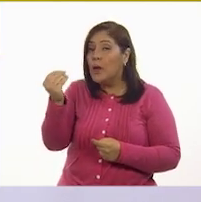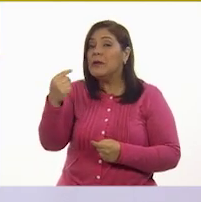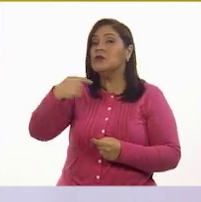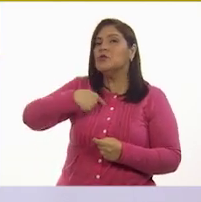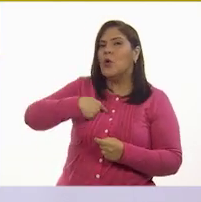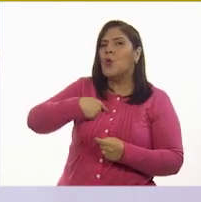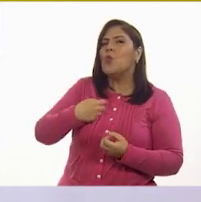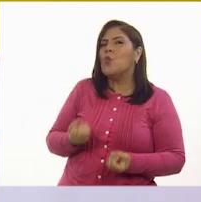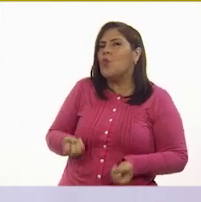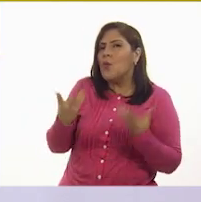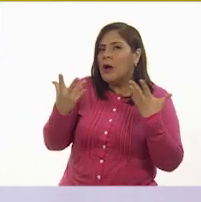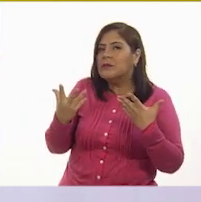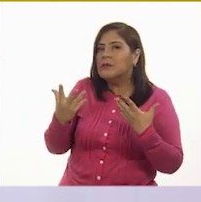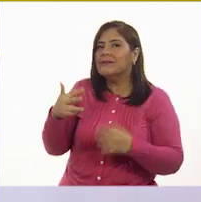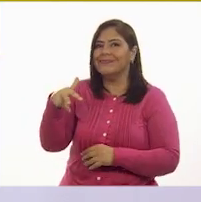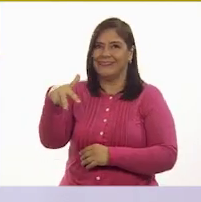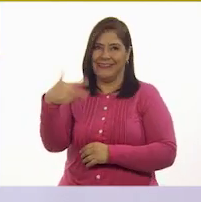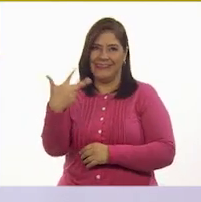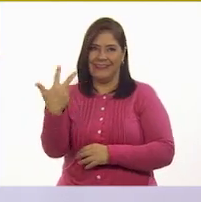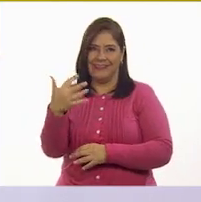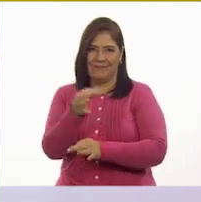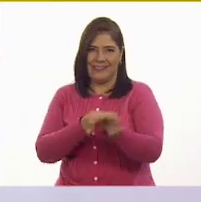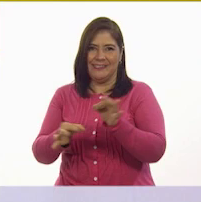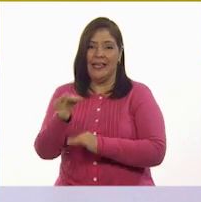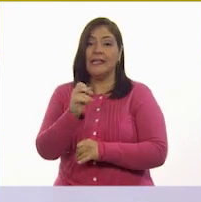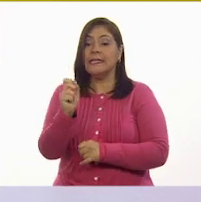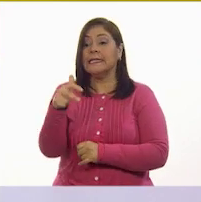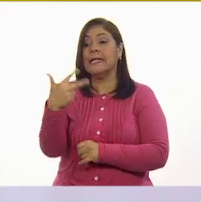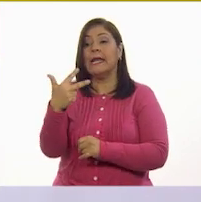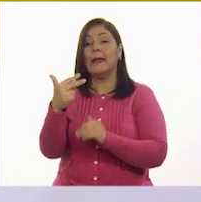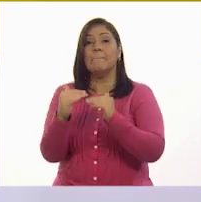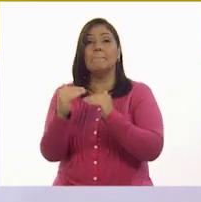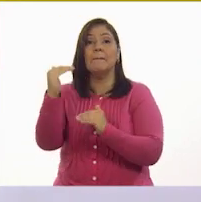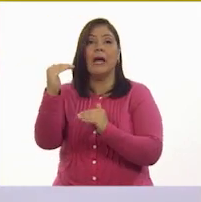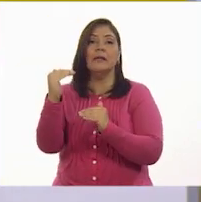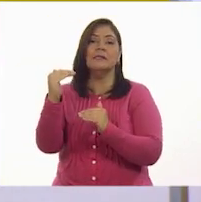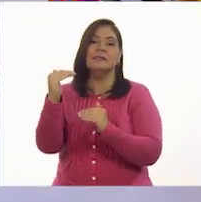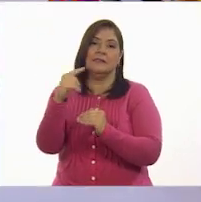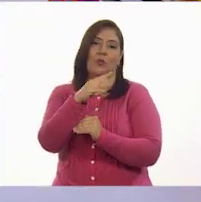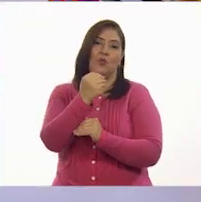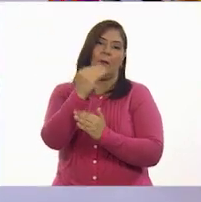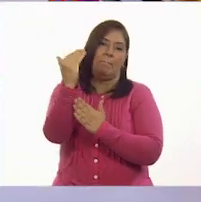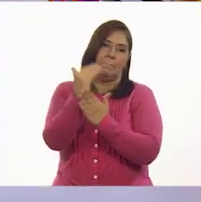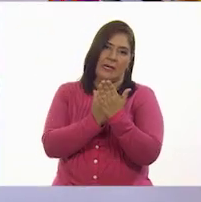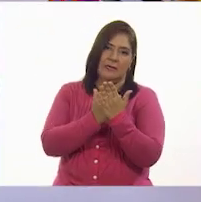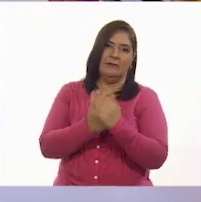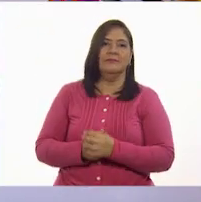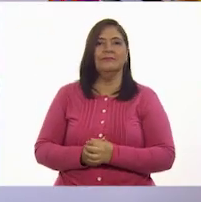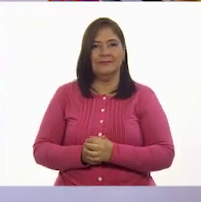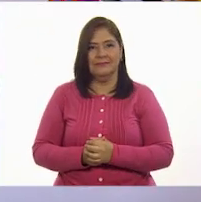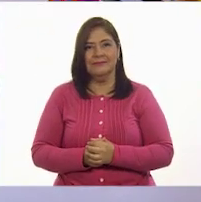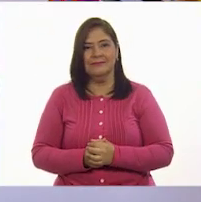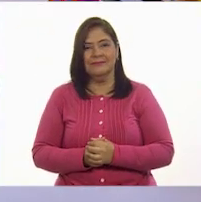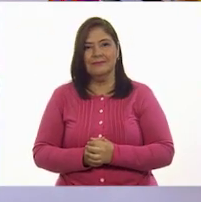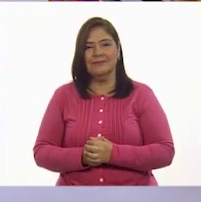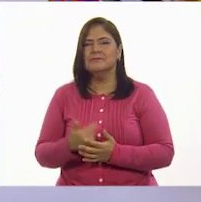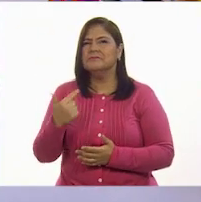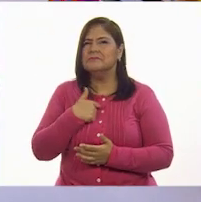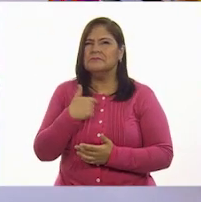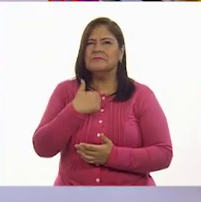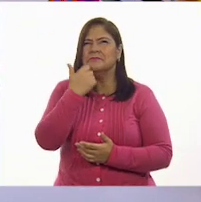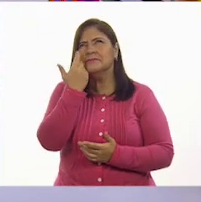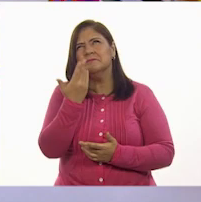¿cuántos? 13. 13. Por lo tanto, 13 es mayor que 9. Y bueno, yo quiero que